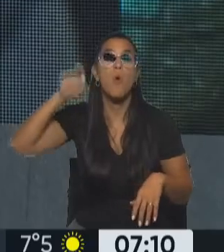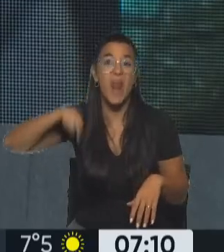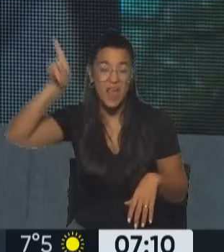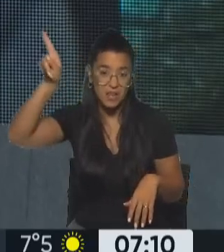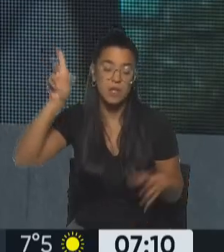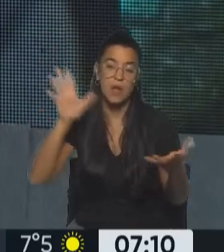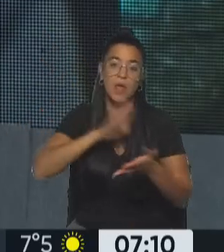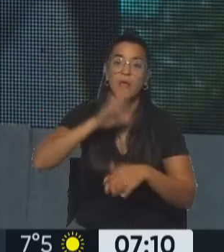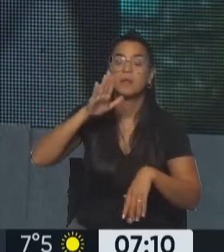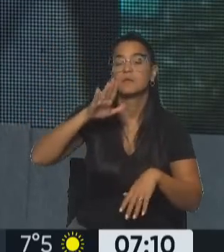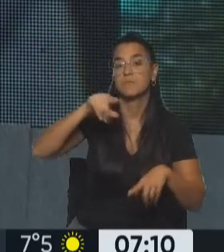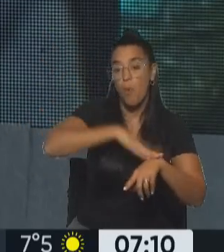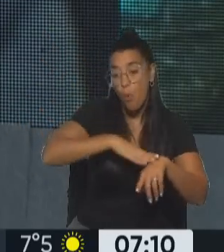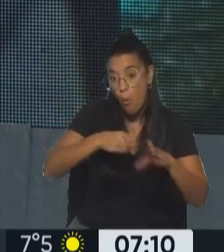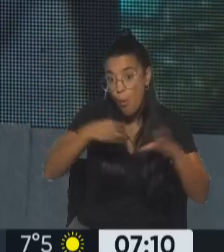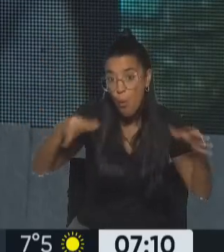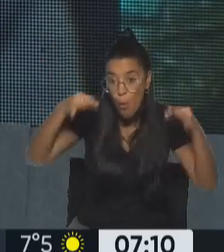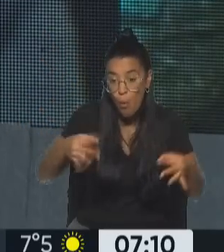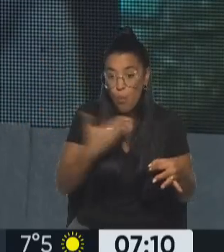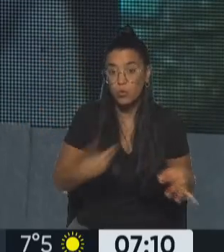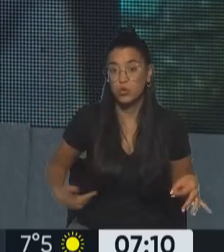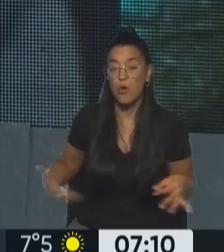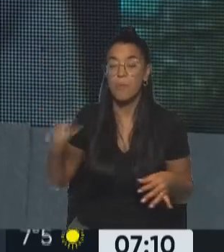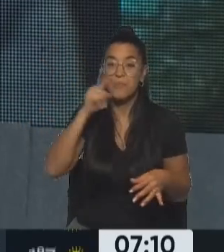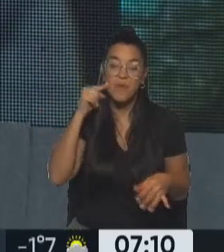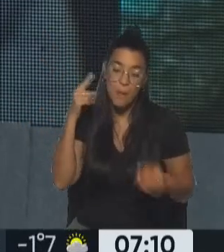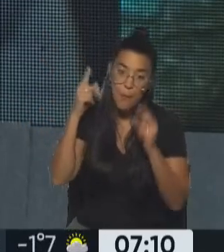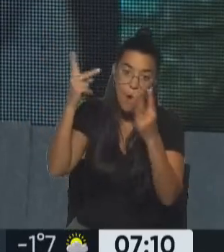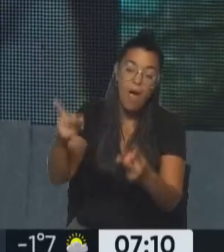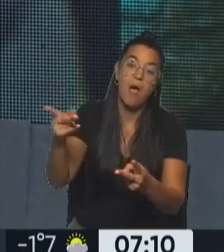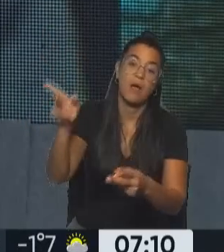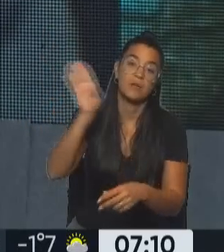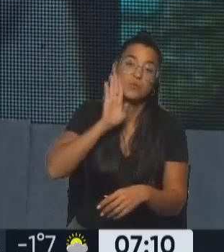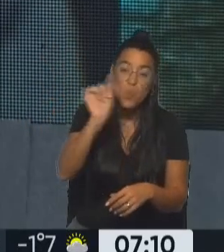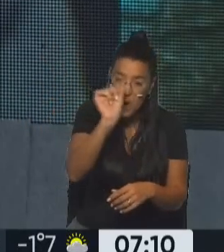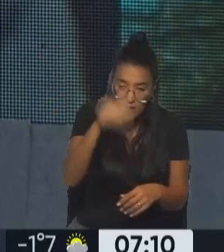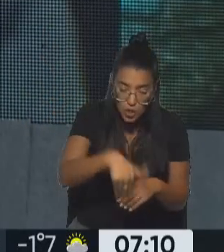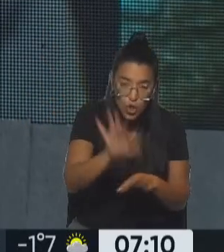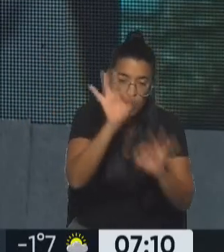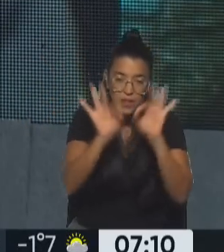que se haya dado en el marco de la visita del presidente Alberto Fernández a los Estados Unidos pero en un ratito todos los detalles los que faltan con NASA